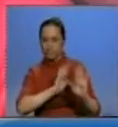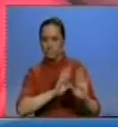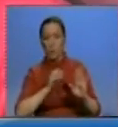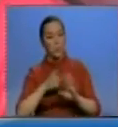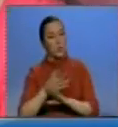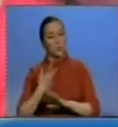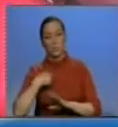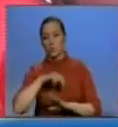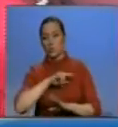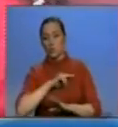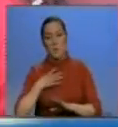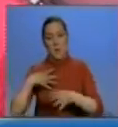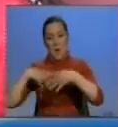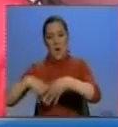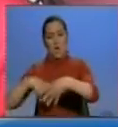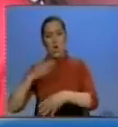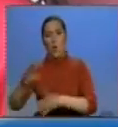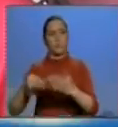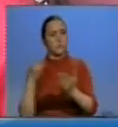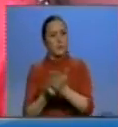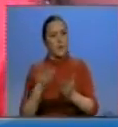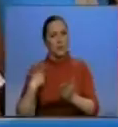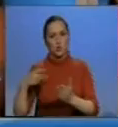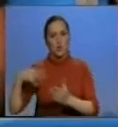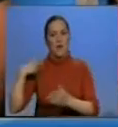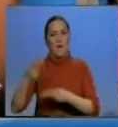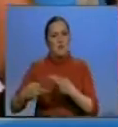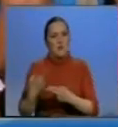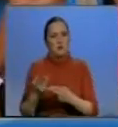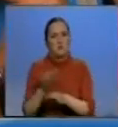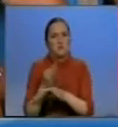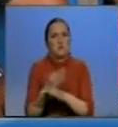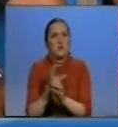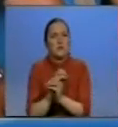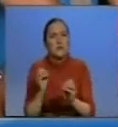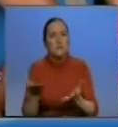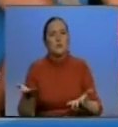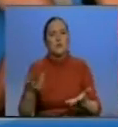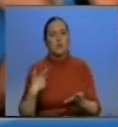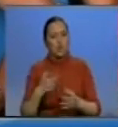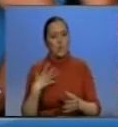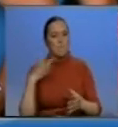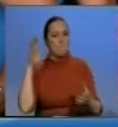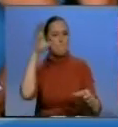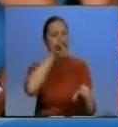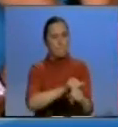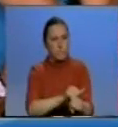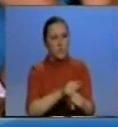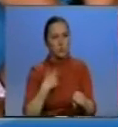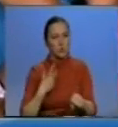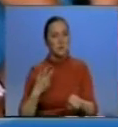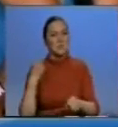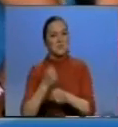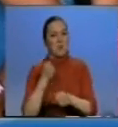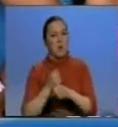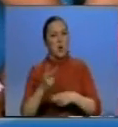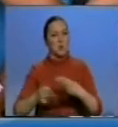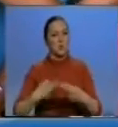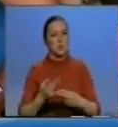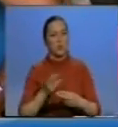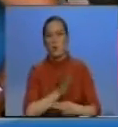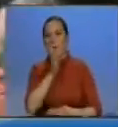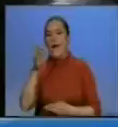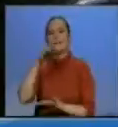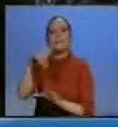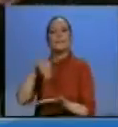vamos a volver a salir a las calles porque no nos vamos a morir de hambre ahí adentro. Entonces nosotros vamos a tomar el sitio de nuestro trabajo y venir al centro, a vender acá